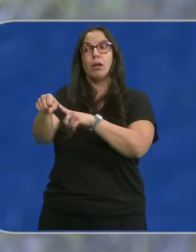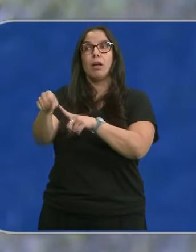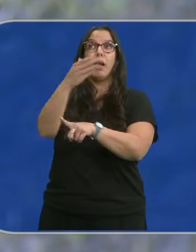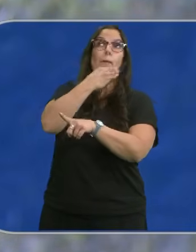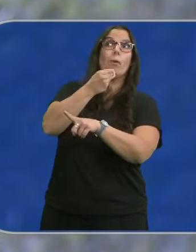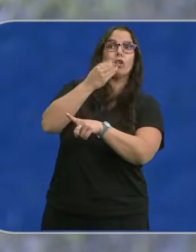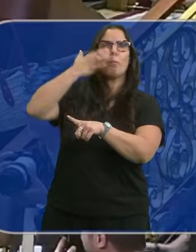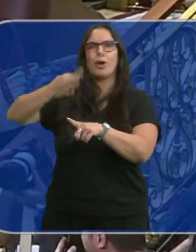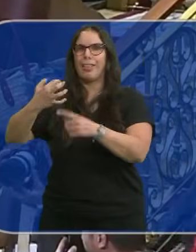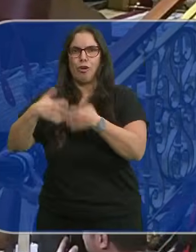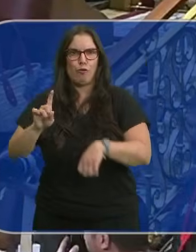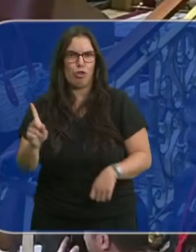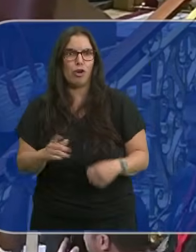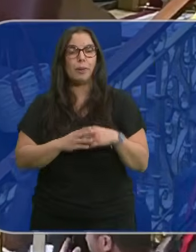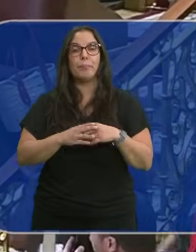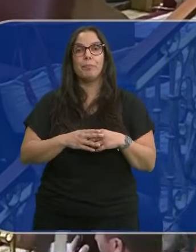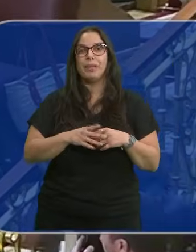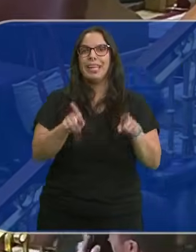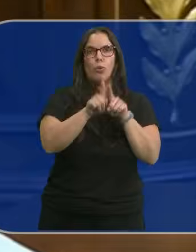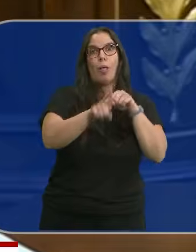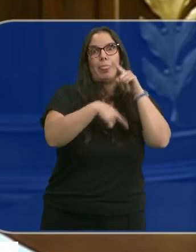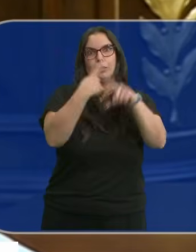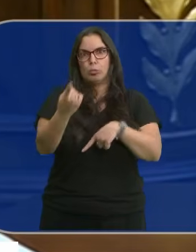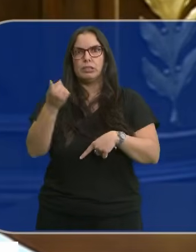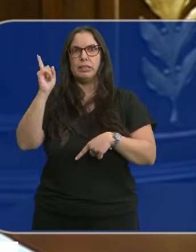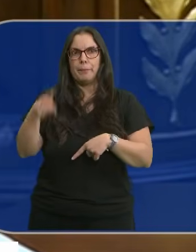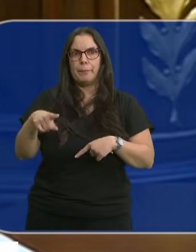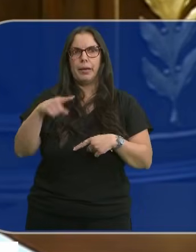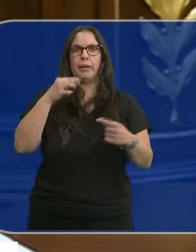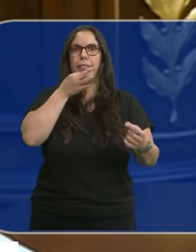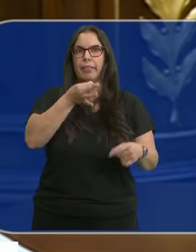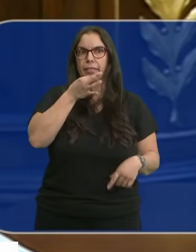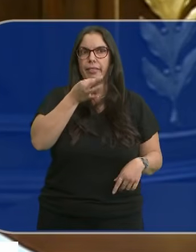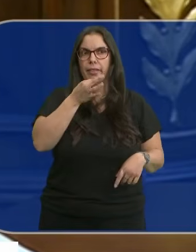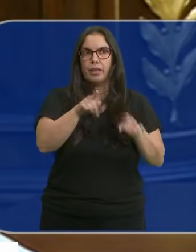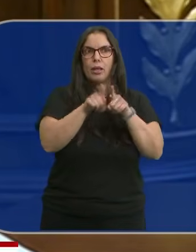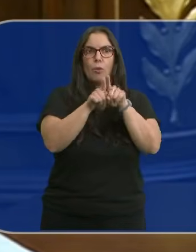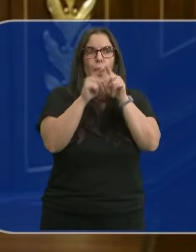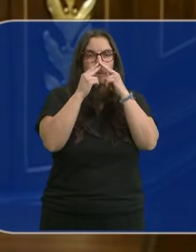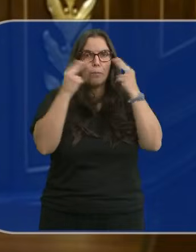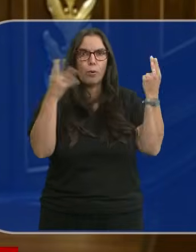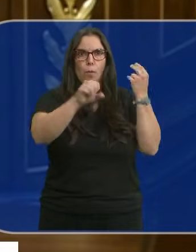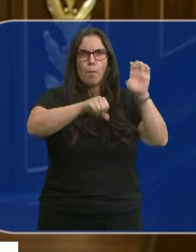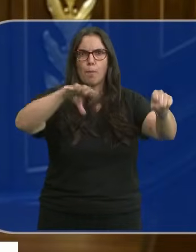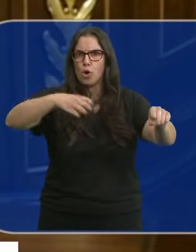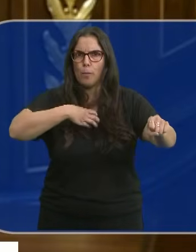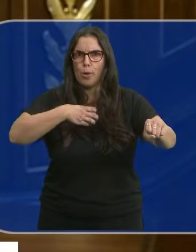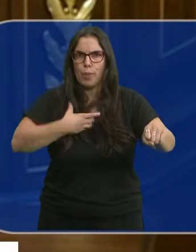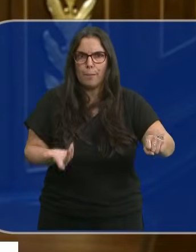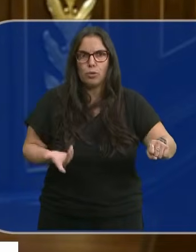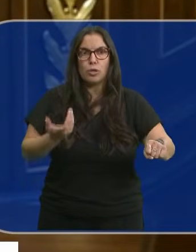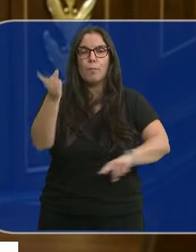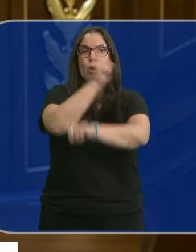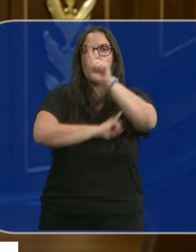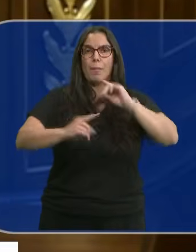pero funciona muy mal. Como a lo largo del curso político. No podemos seguir desamortizando el parque público de vivienda. El problema de la vivienda en este